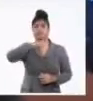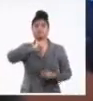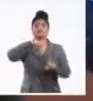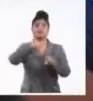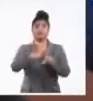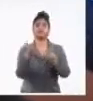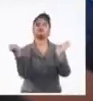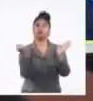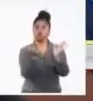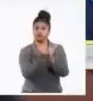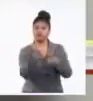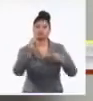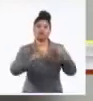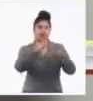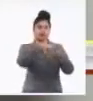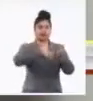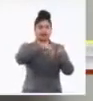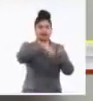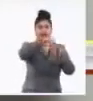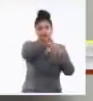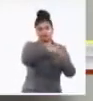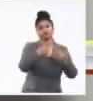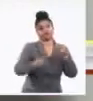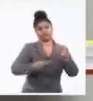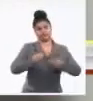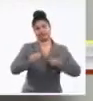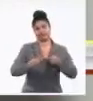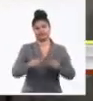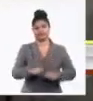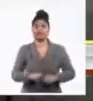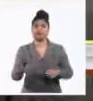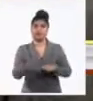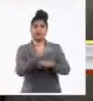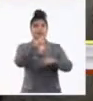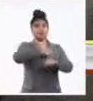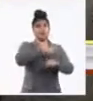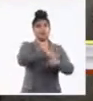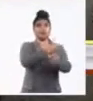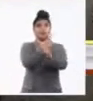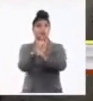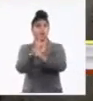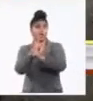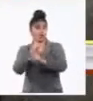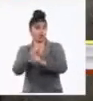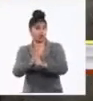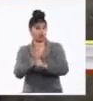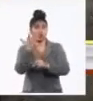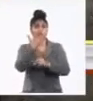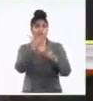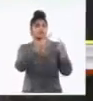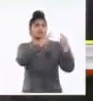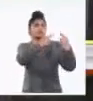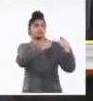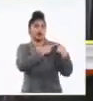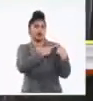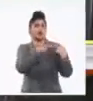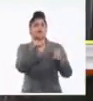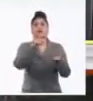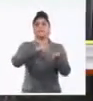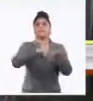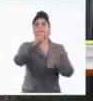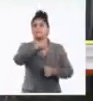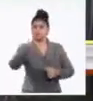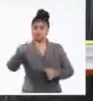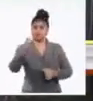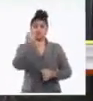Varios encuentros forman parte del programa establecido por la dirección del instituto y el partido en la provincia. Los más jóvenes se acercan